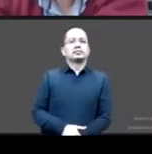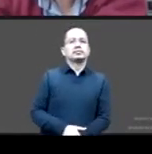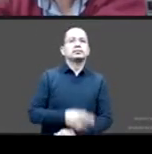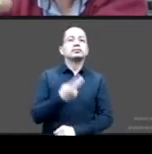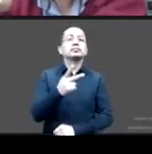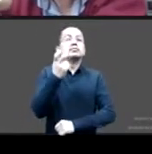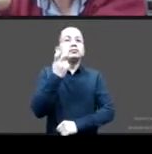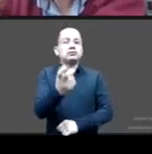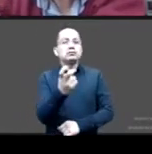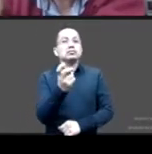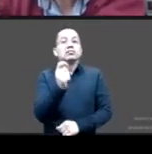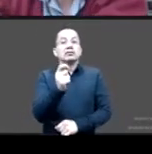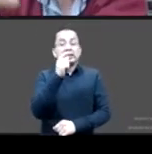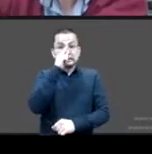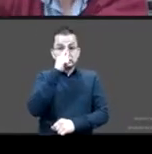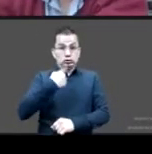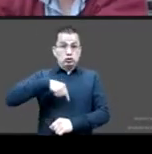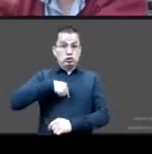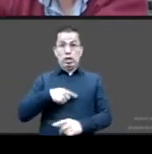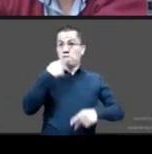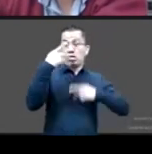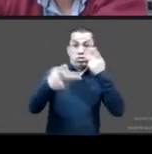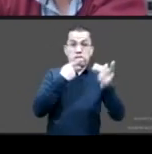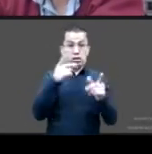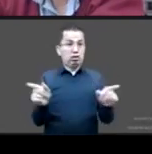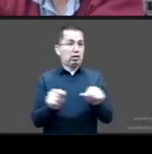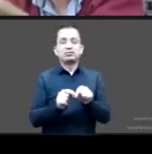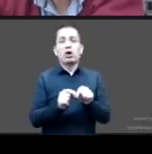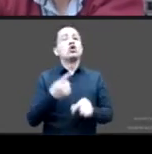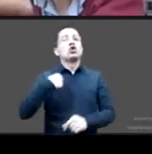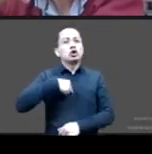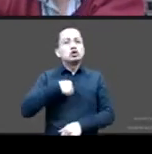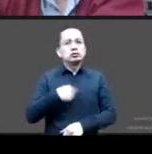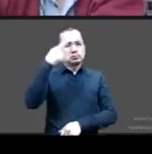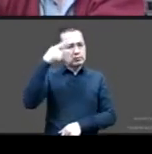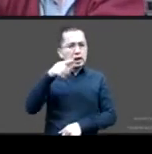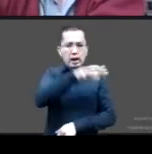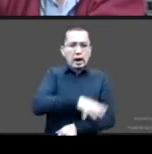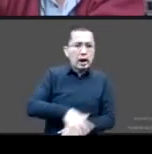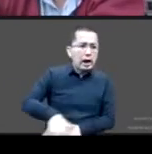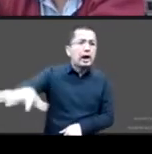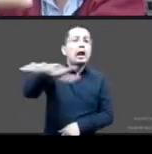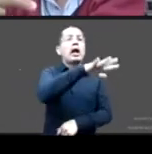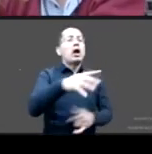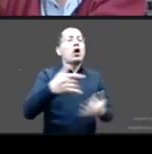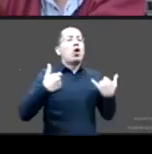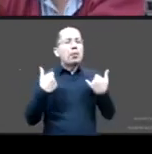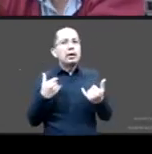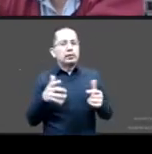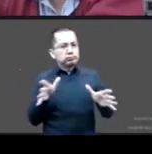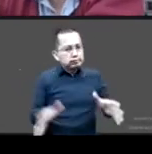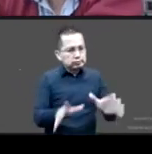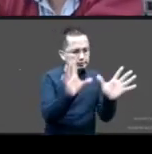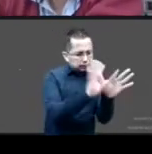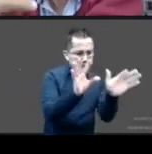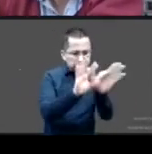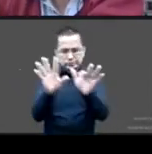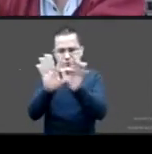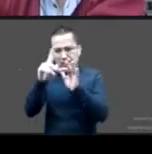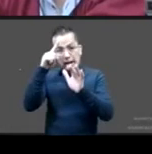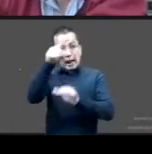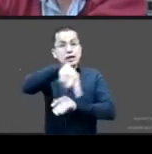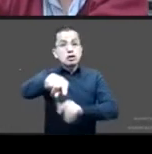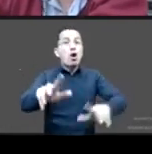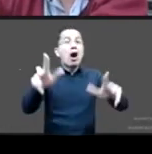que lo que hacemos es generar oportunidades de aprendizaje en la acción, de reflexión y participación que permiten